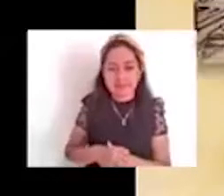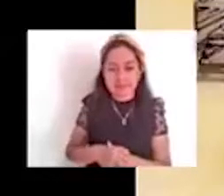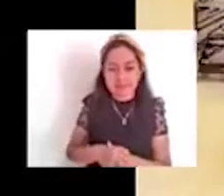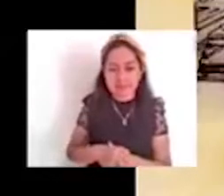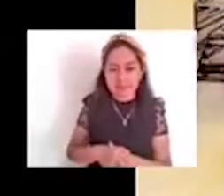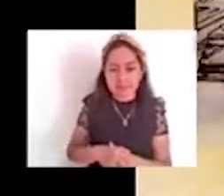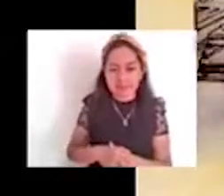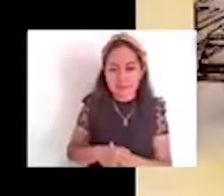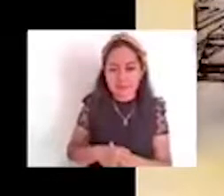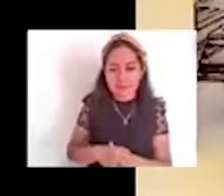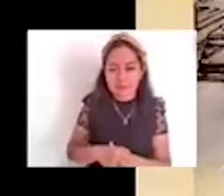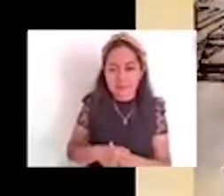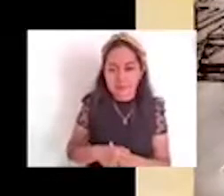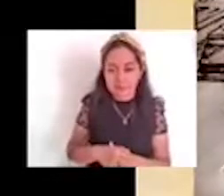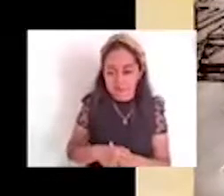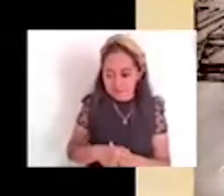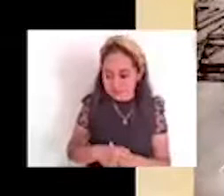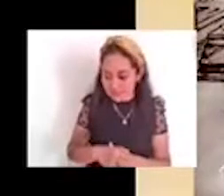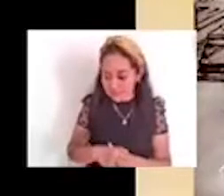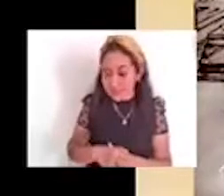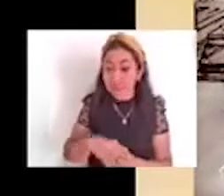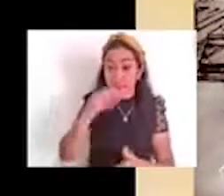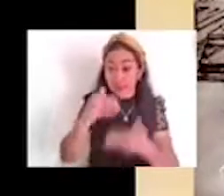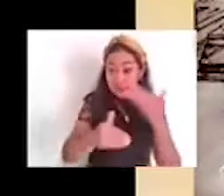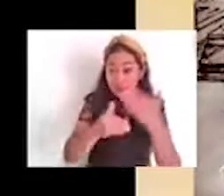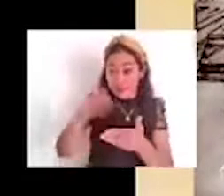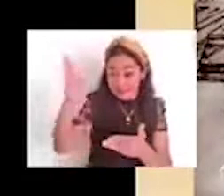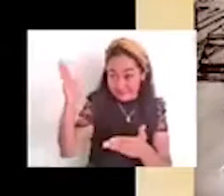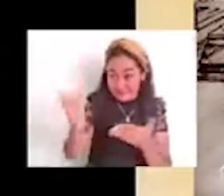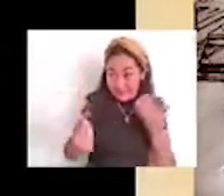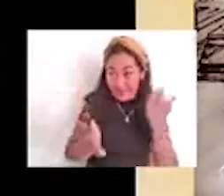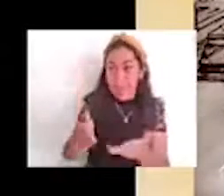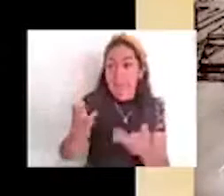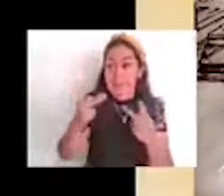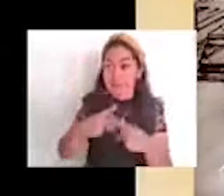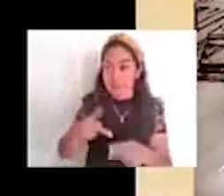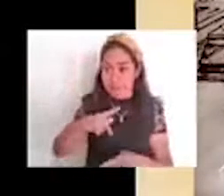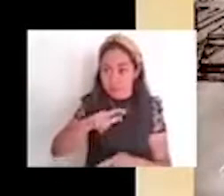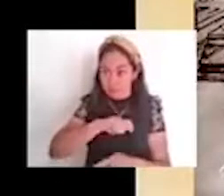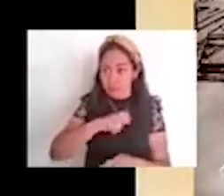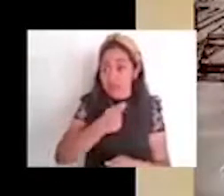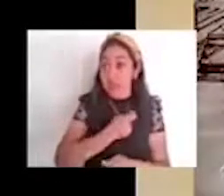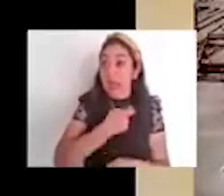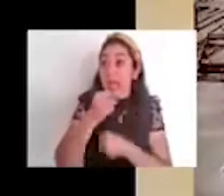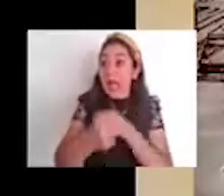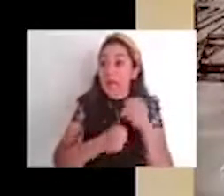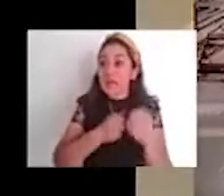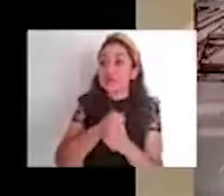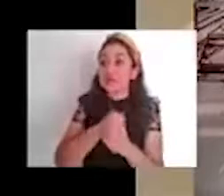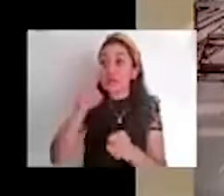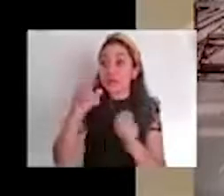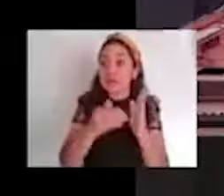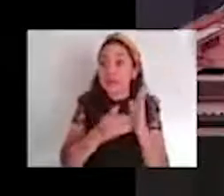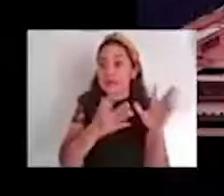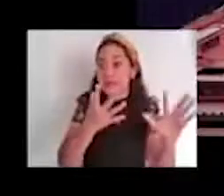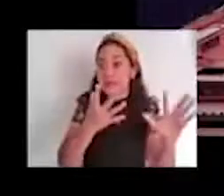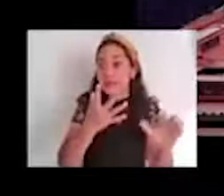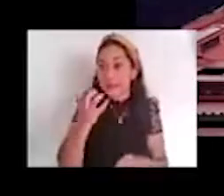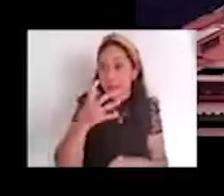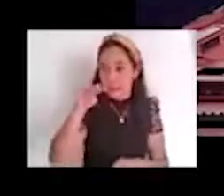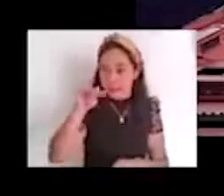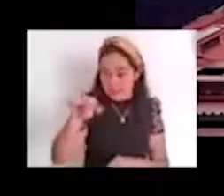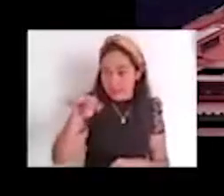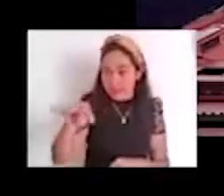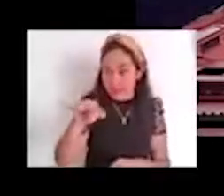Para el momento de la llegada de los europeos en 1519, la